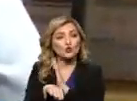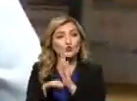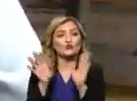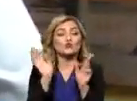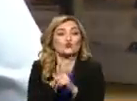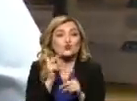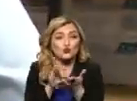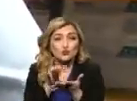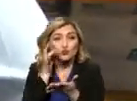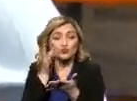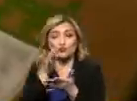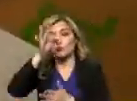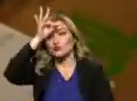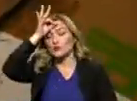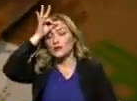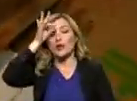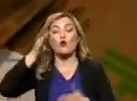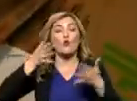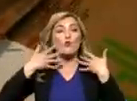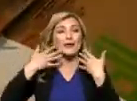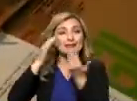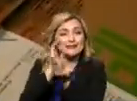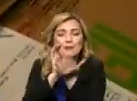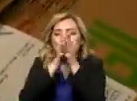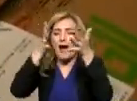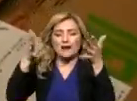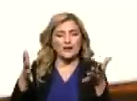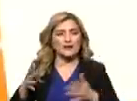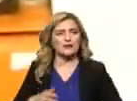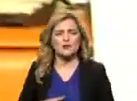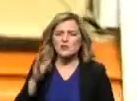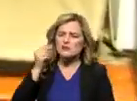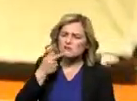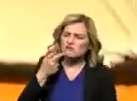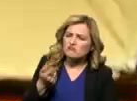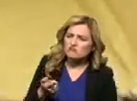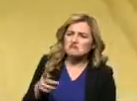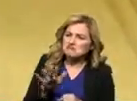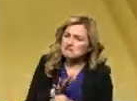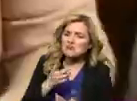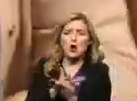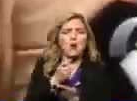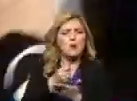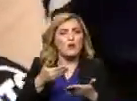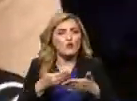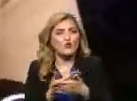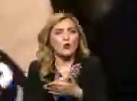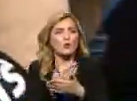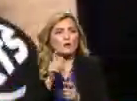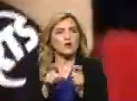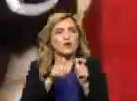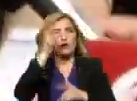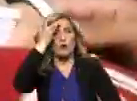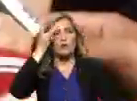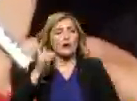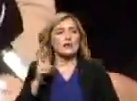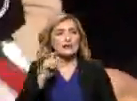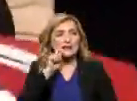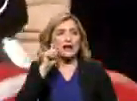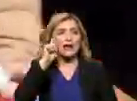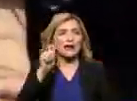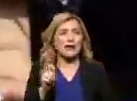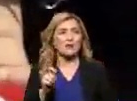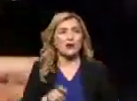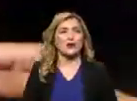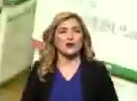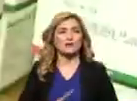Hospital Teodoro Maldonado Carbo. Tras haber escuchado que hay abastecimiento y que se esperan nuevas compras, los reclamos de pacientes desmienten